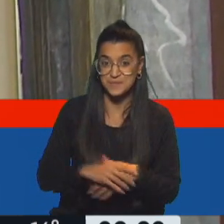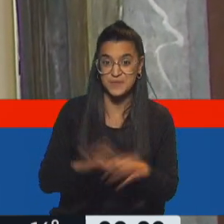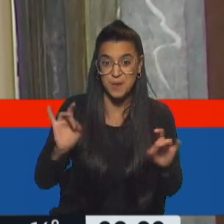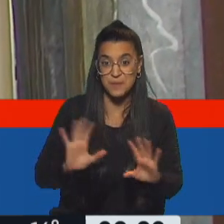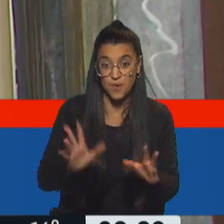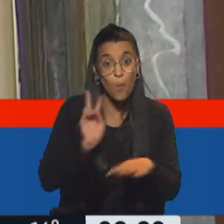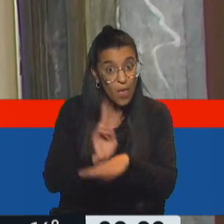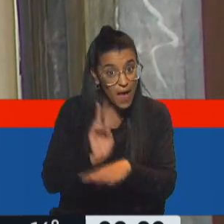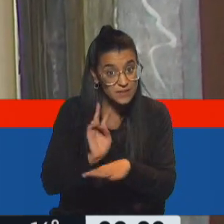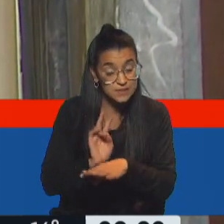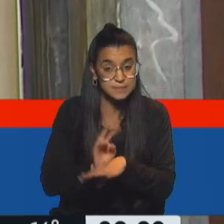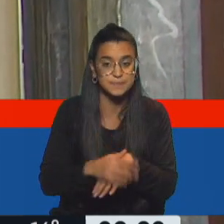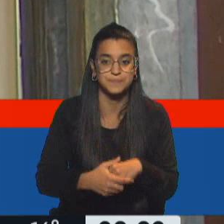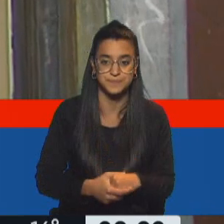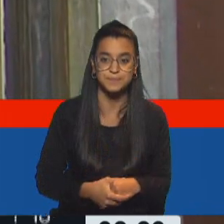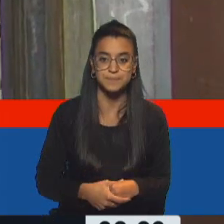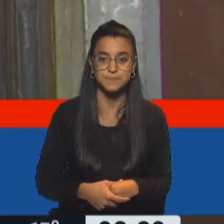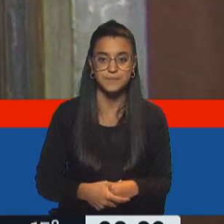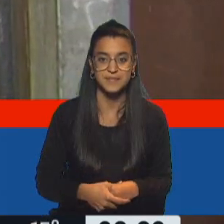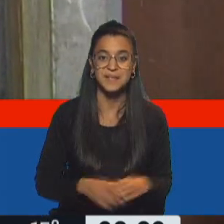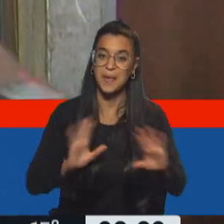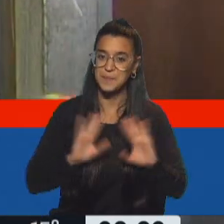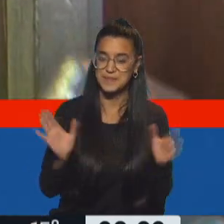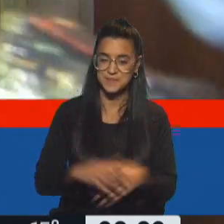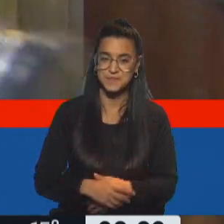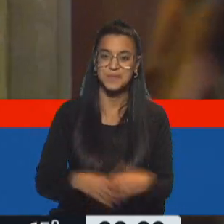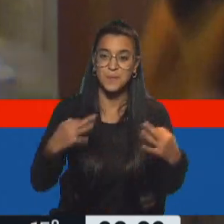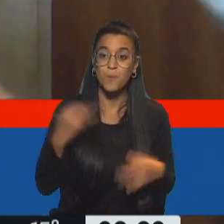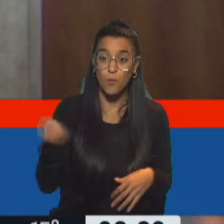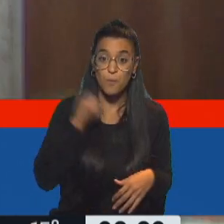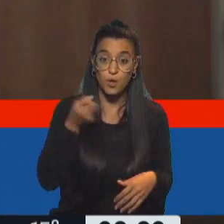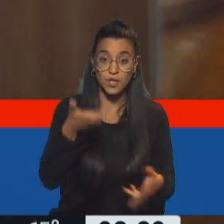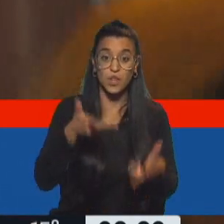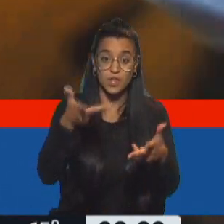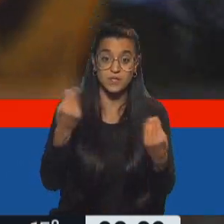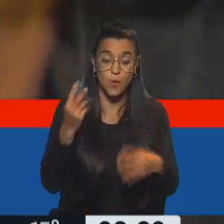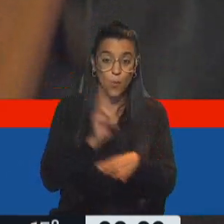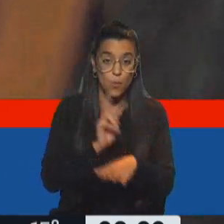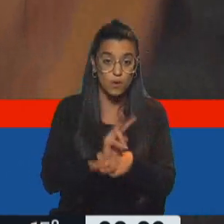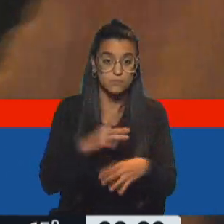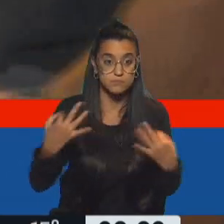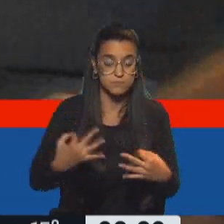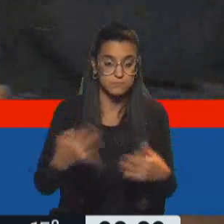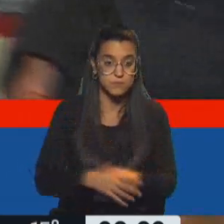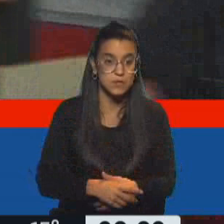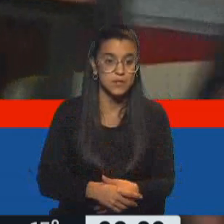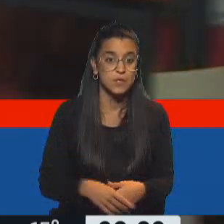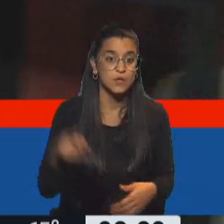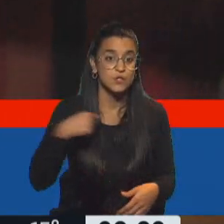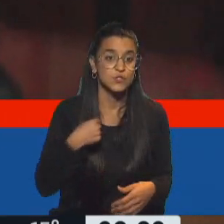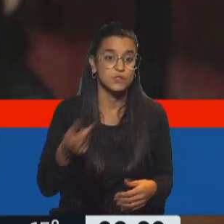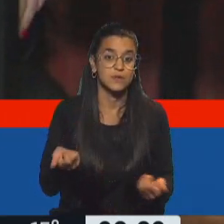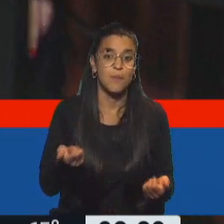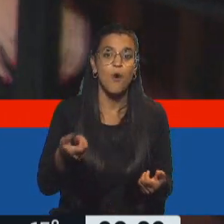simplemente eso, cuidarse, ¿no? Nada más. Qué importante lo que dice, ¿no? Cuidarse. Ah, Dani, un fenómeno. Sí, así un fenómeno. Es. Bueno, acá estamos